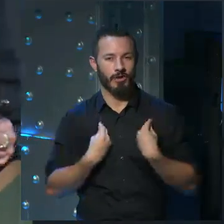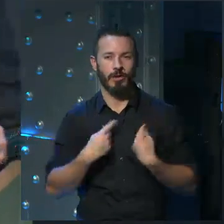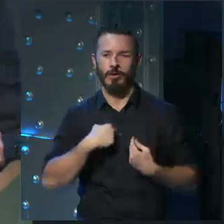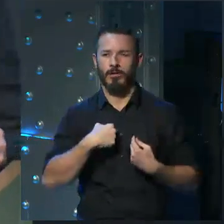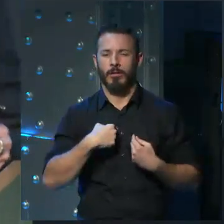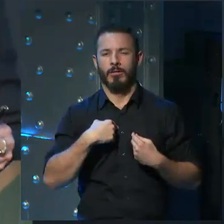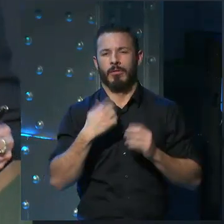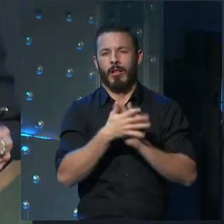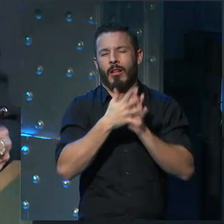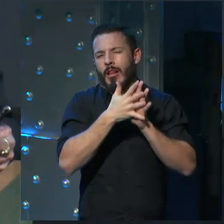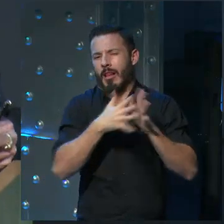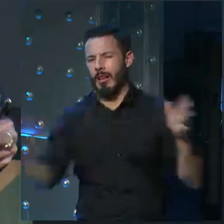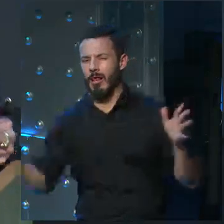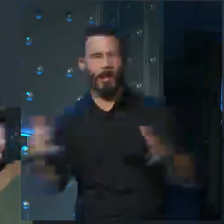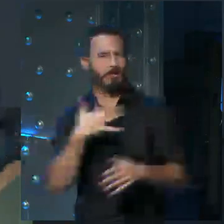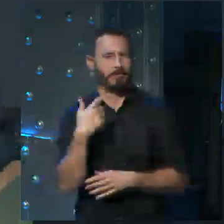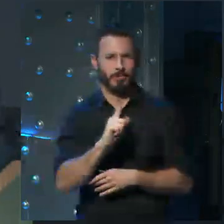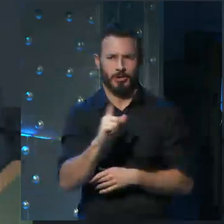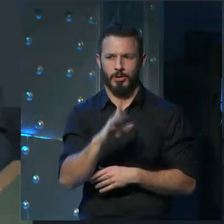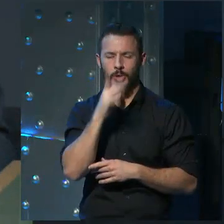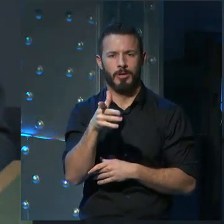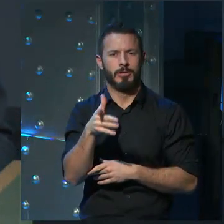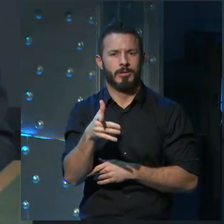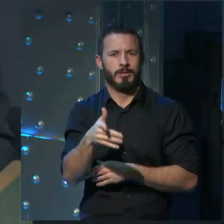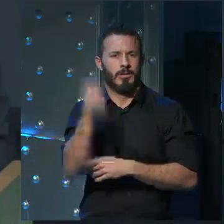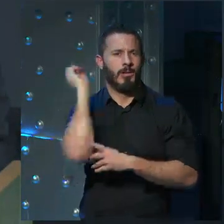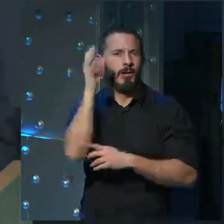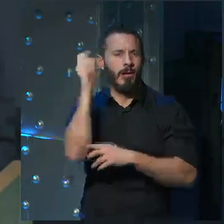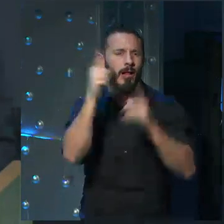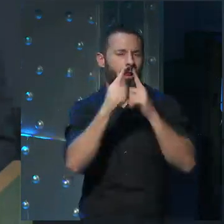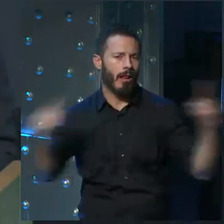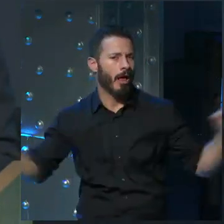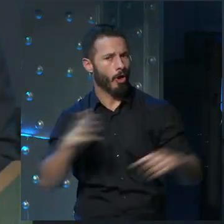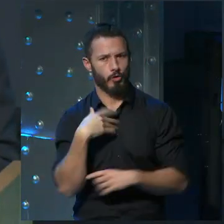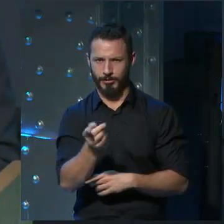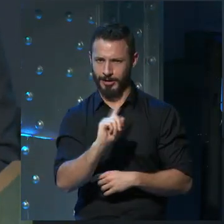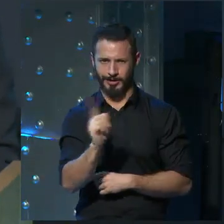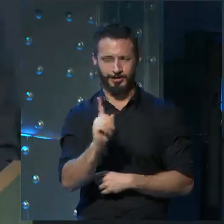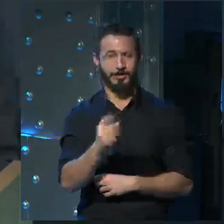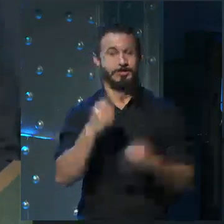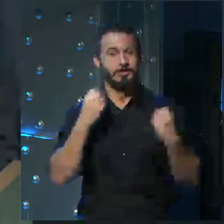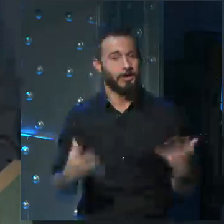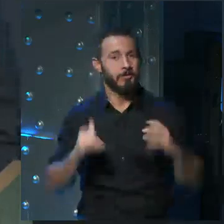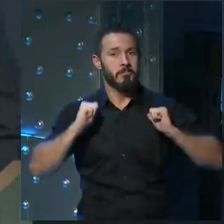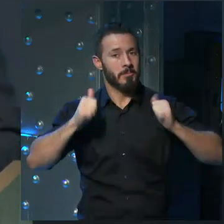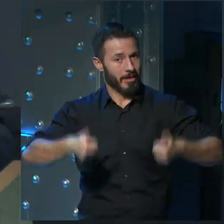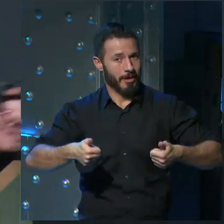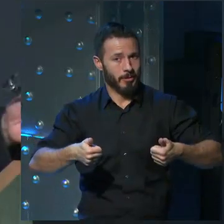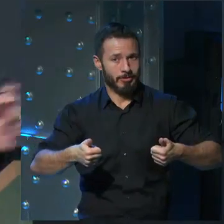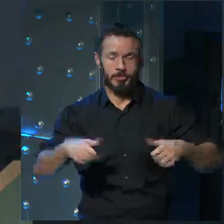a extender porque no pretendemos que este acto sea muy largo. Y bueno, vamos a empezar